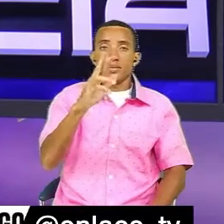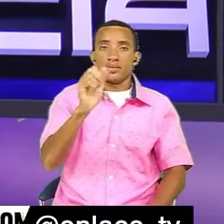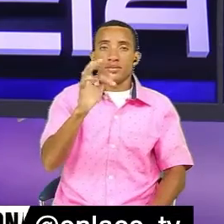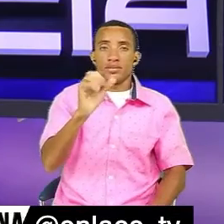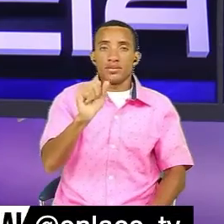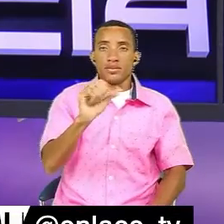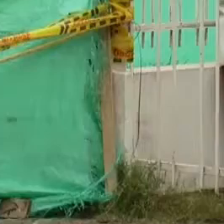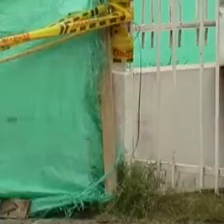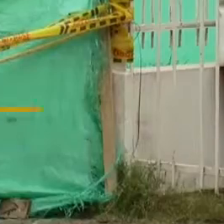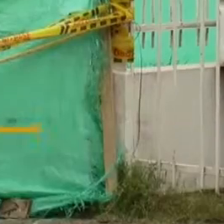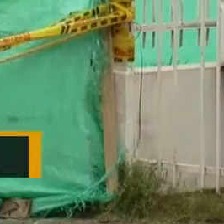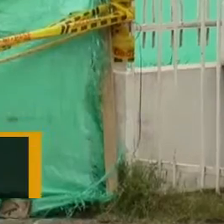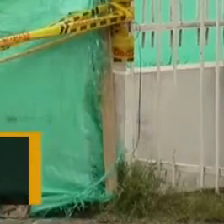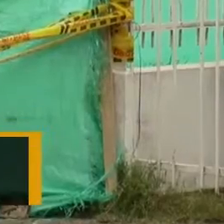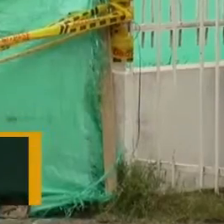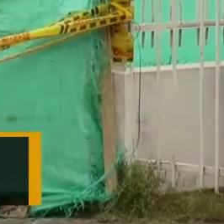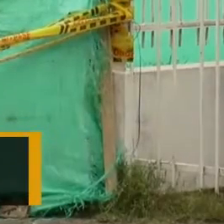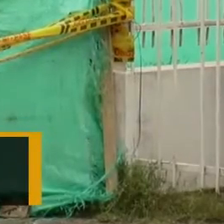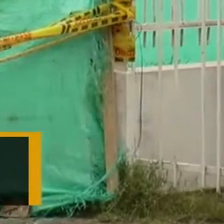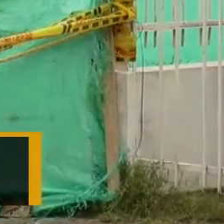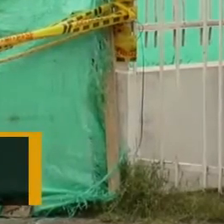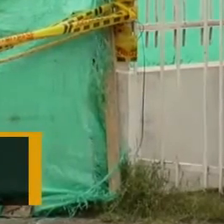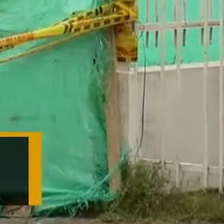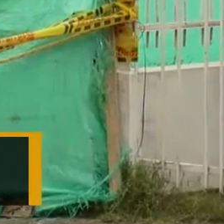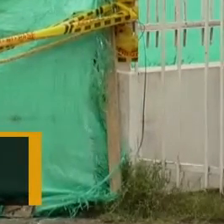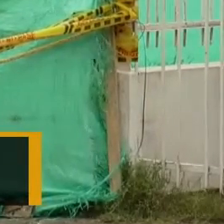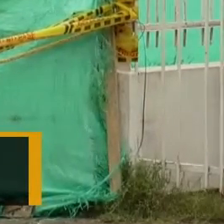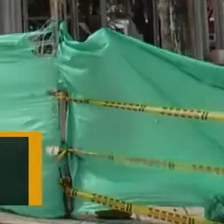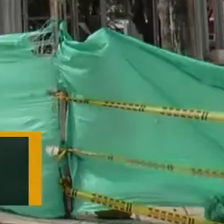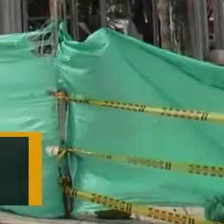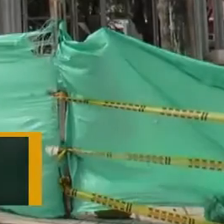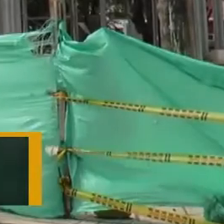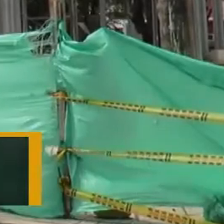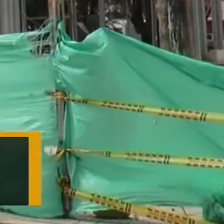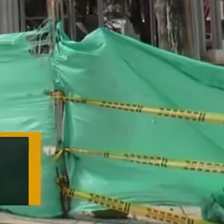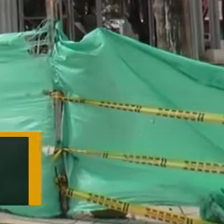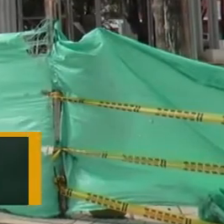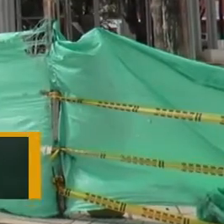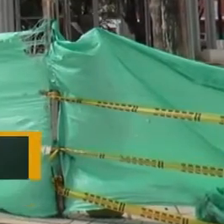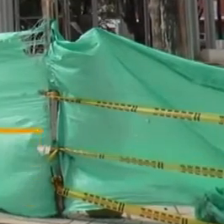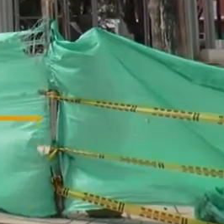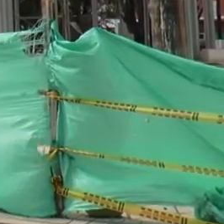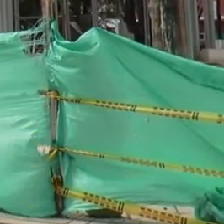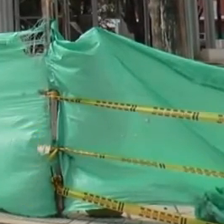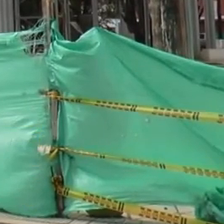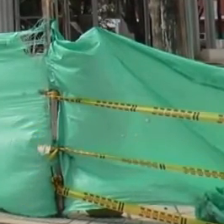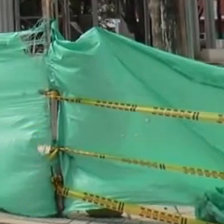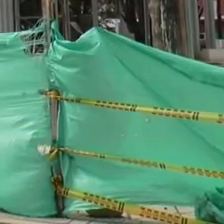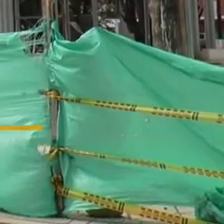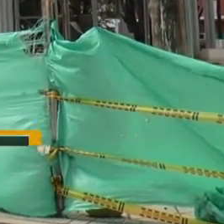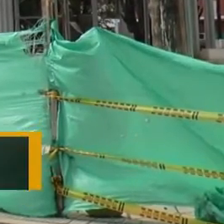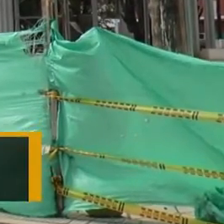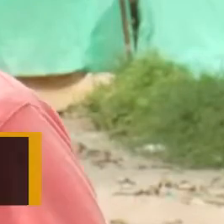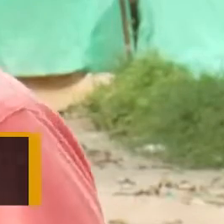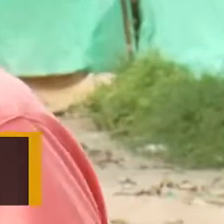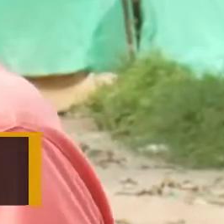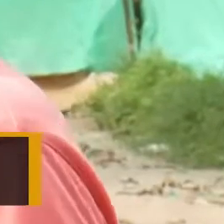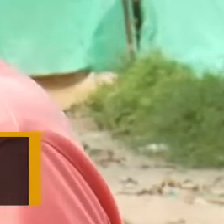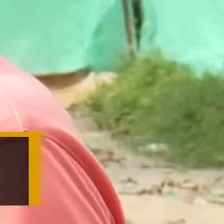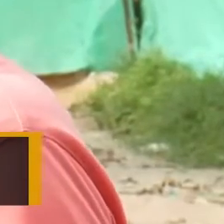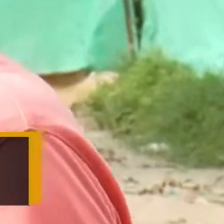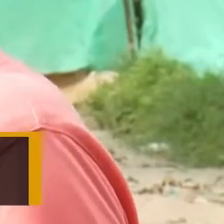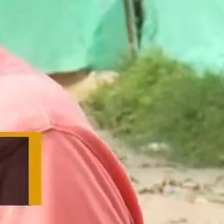en nuestra ciudad. La Junta de Acción Comunal del barrio Galán ha denunciado la parálisis que hay en las obras de la construcción del complejo deportivo Cotraeco. La